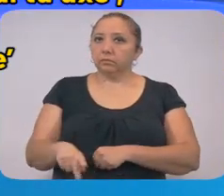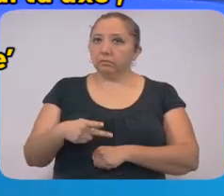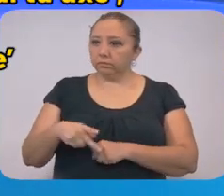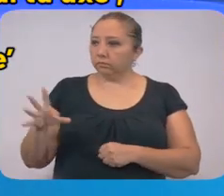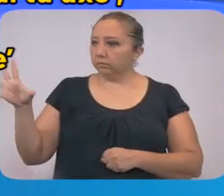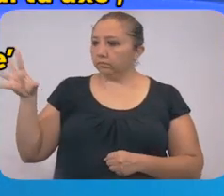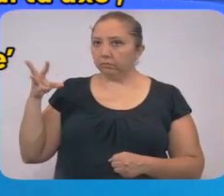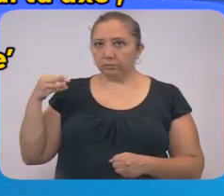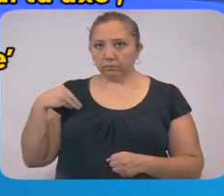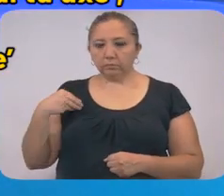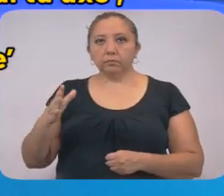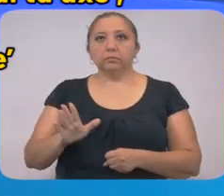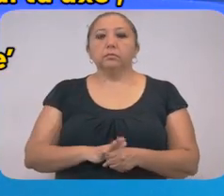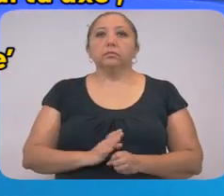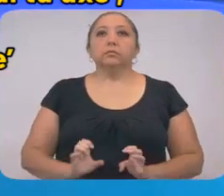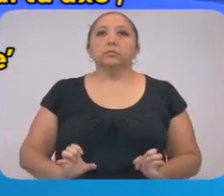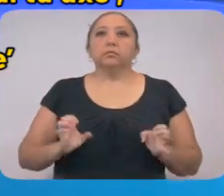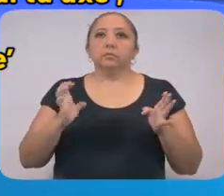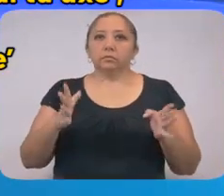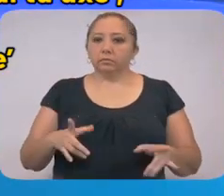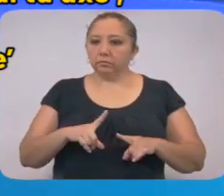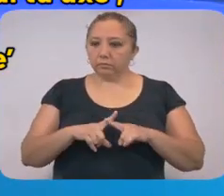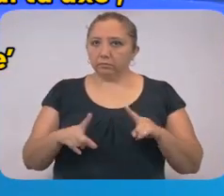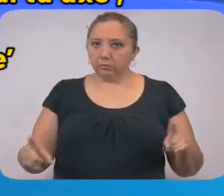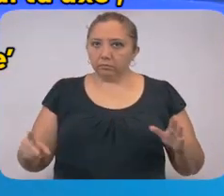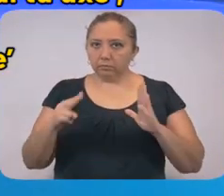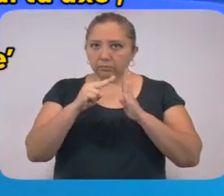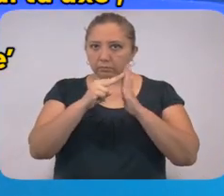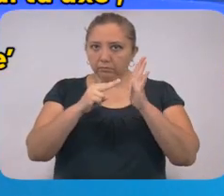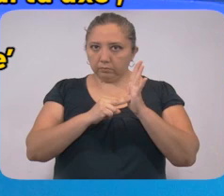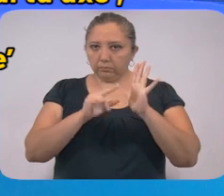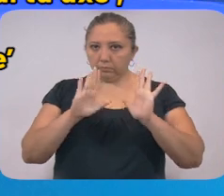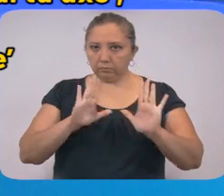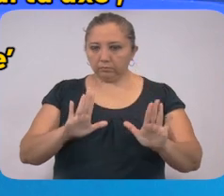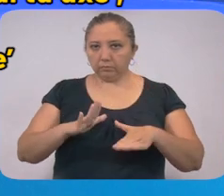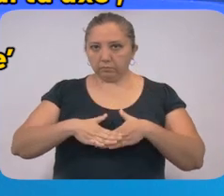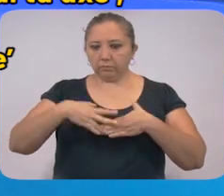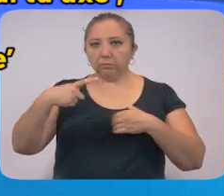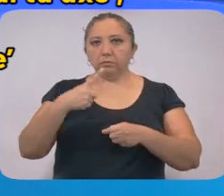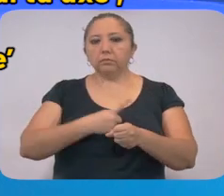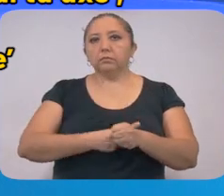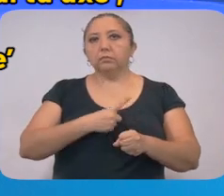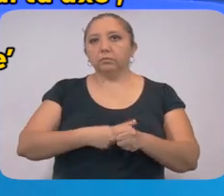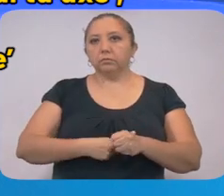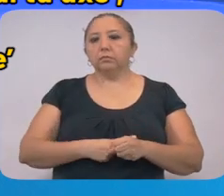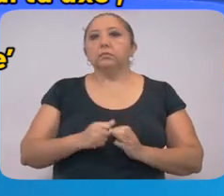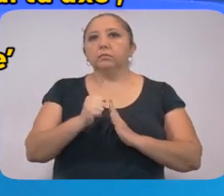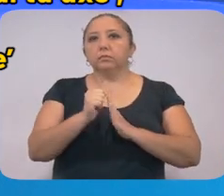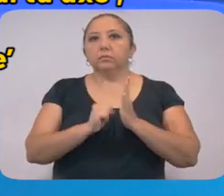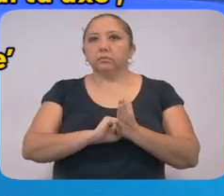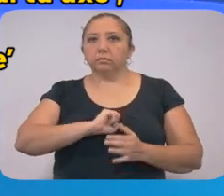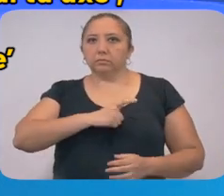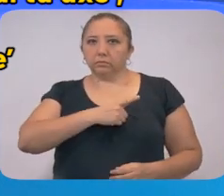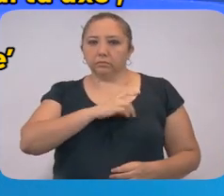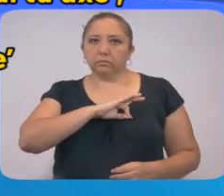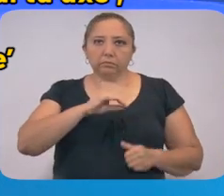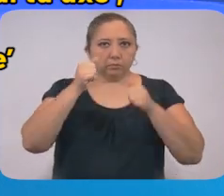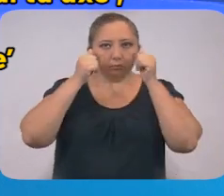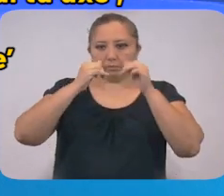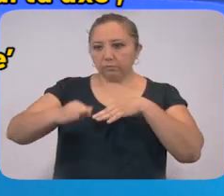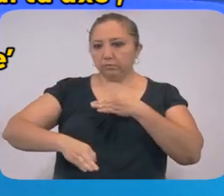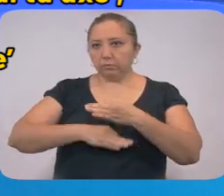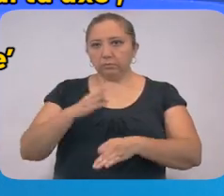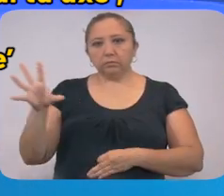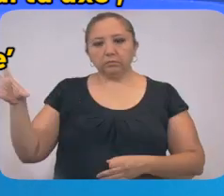riesgo de contagio, por lo que se han establecido diversas medidas para frenar el avance de esta enfermedad y el sistema de salud pueda atender a todos